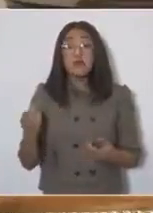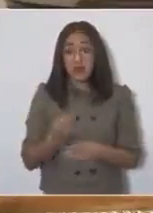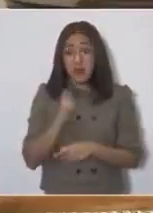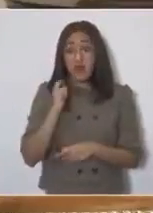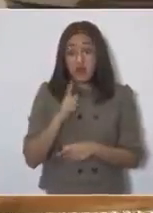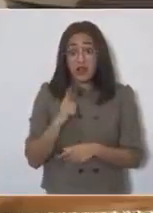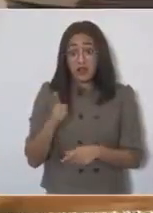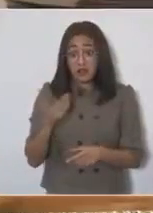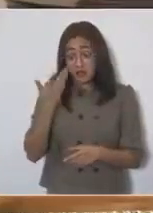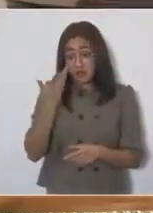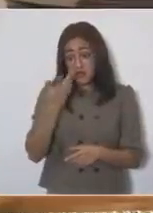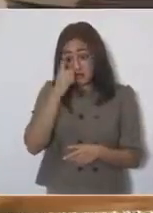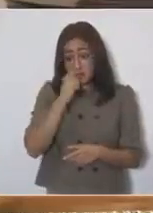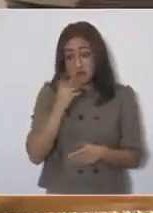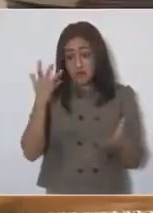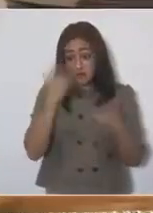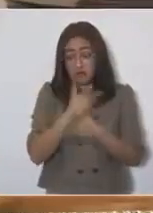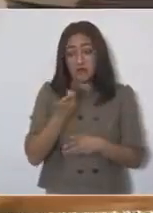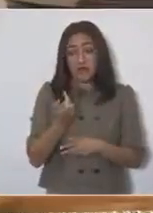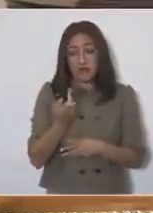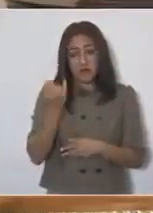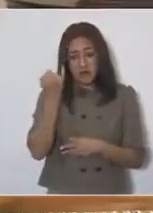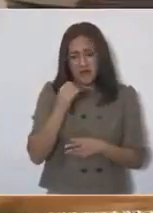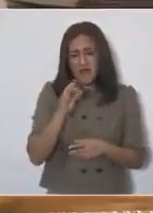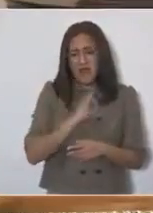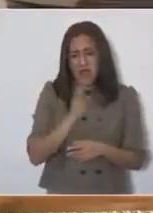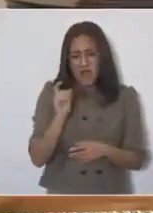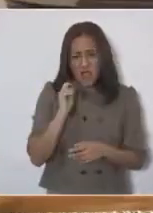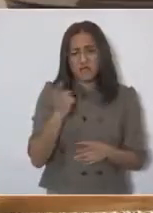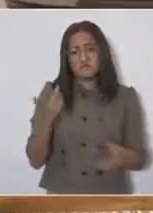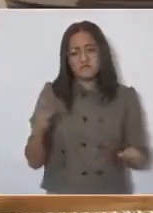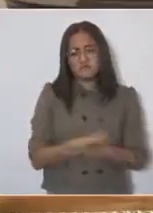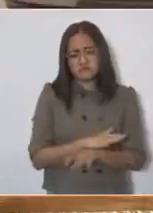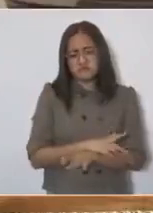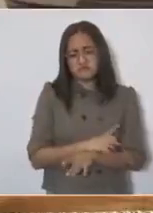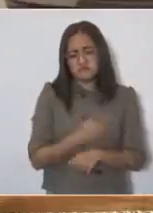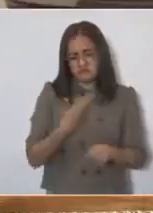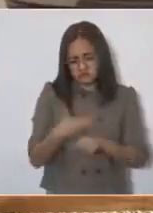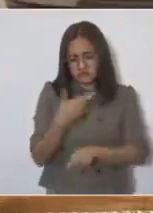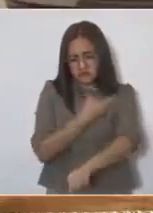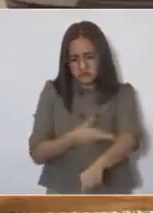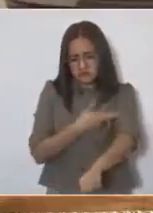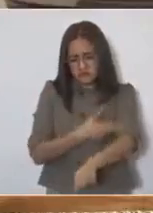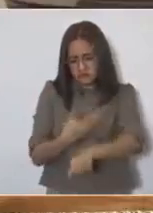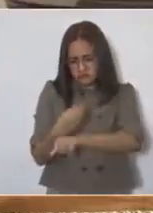Hay algún error de diseño de lo que sea pues se corrige